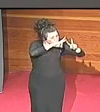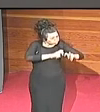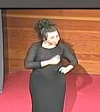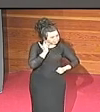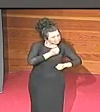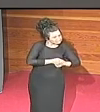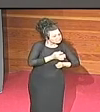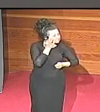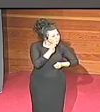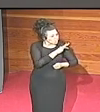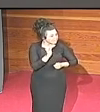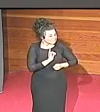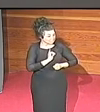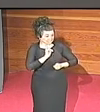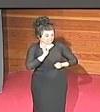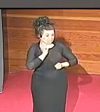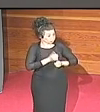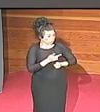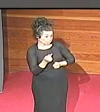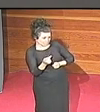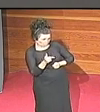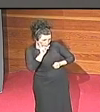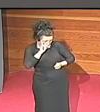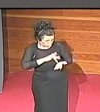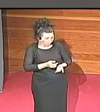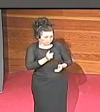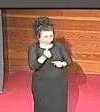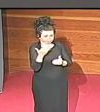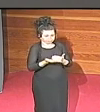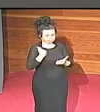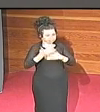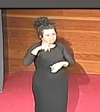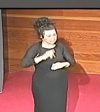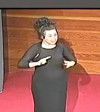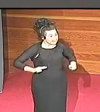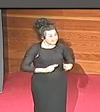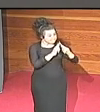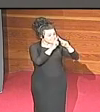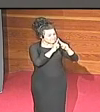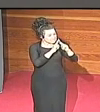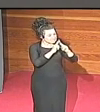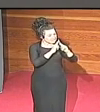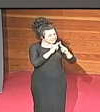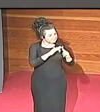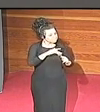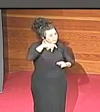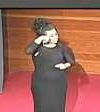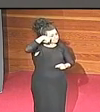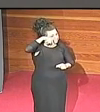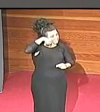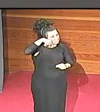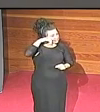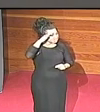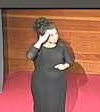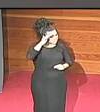eta zuzendari ondokoa ere izan da. Gainera Pariseko Sorbona bat unibertsitatean filosofian masterra da,